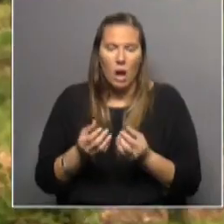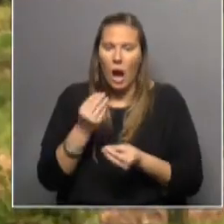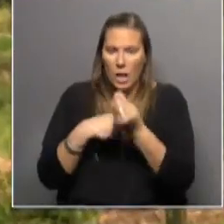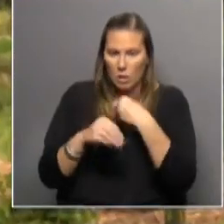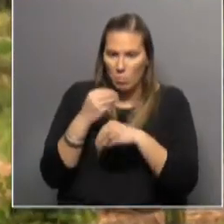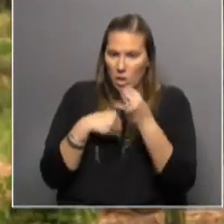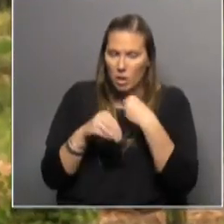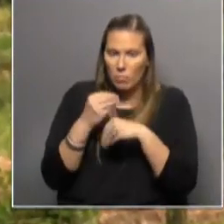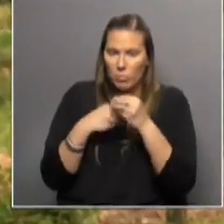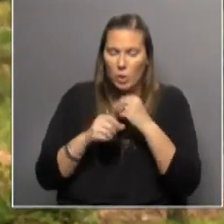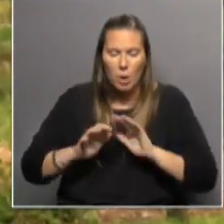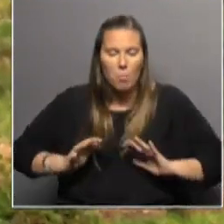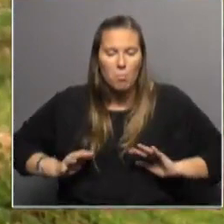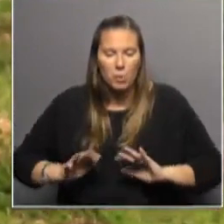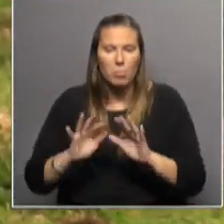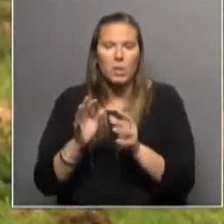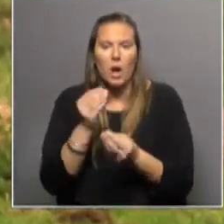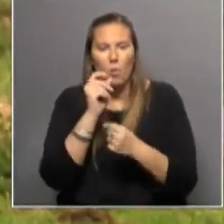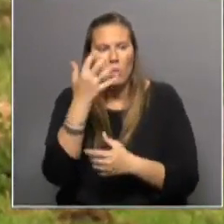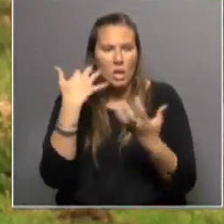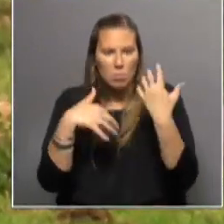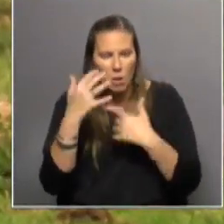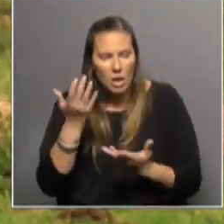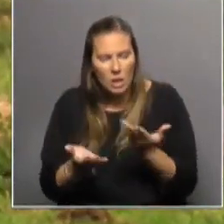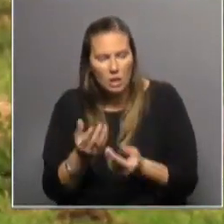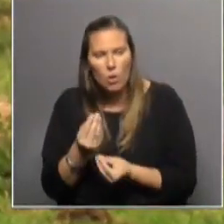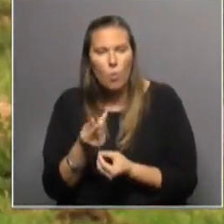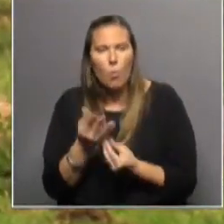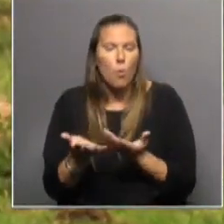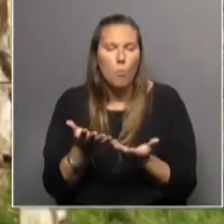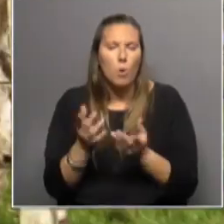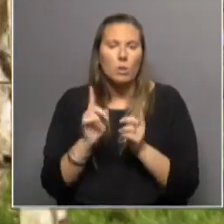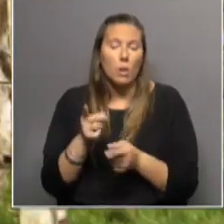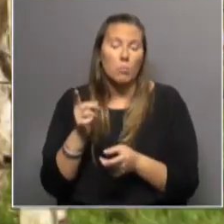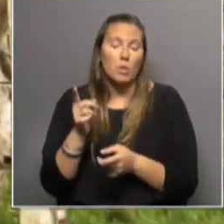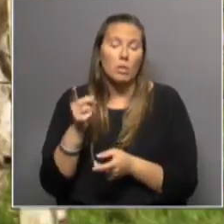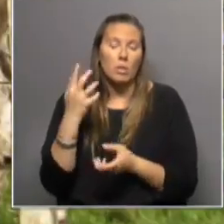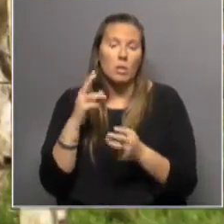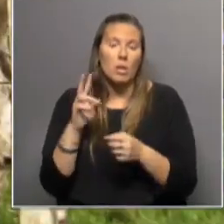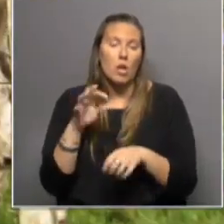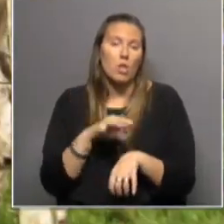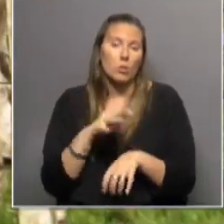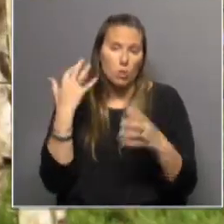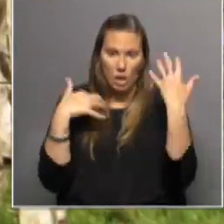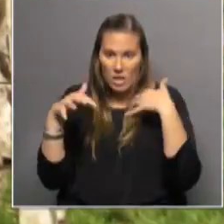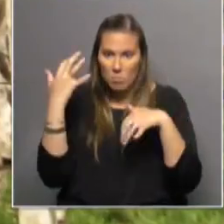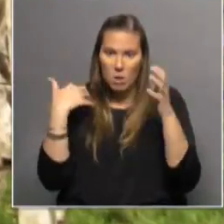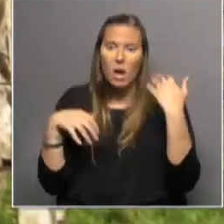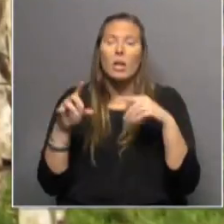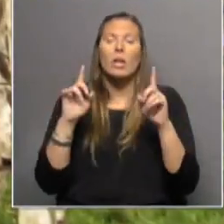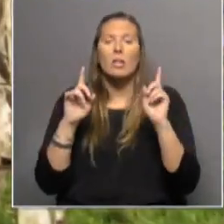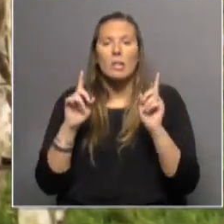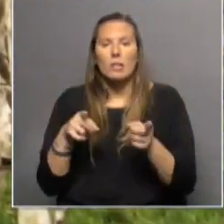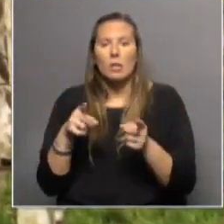alimentos, la preparación de las raciones, el quilaje, todo. Están los veterinarios, obviamente. Hay también